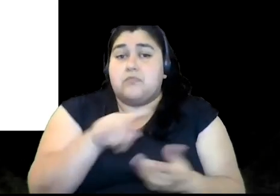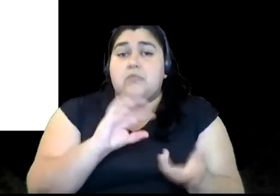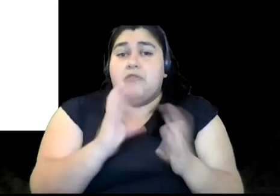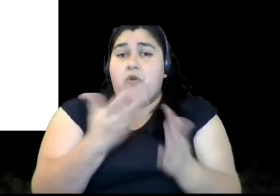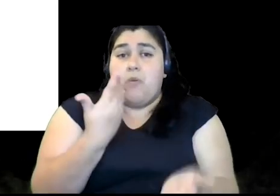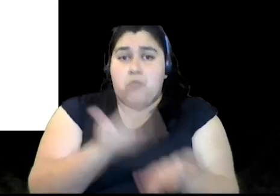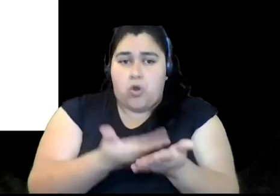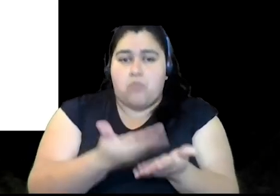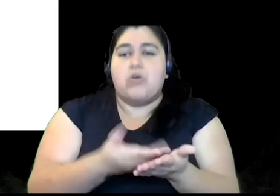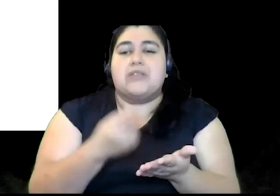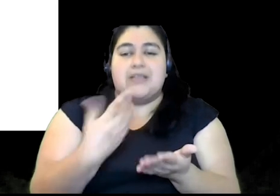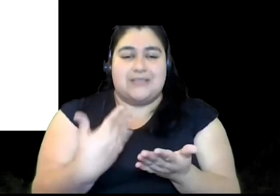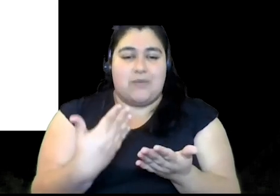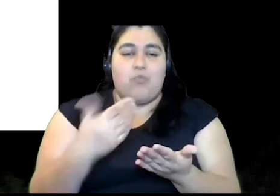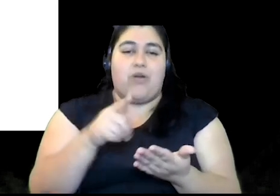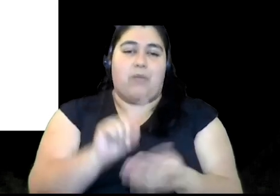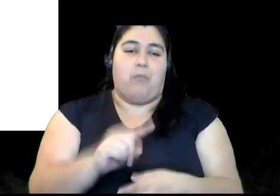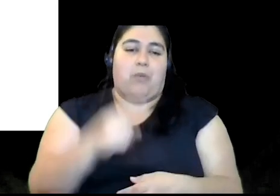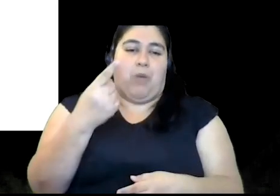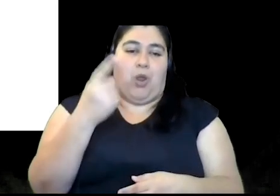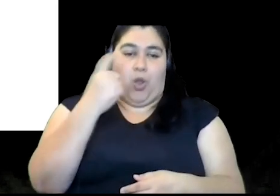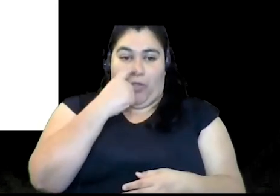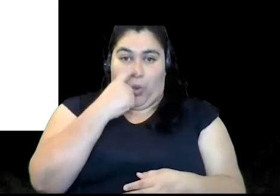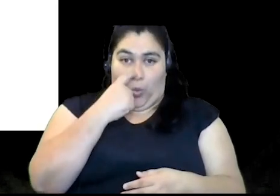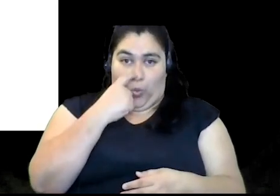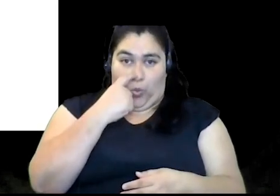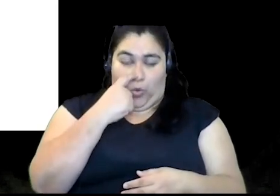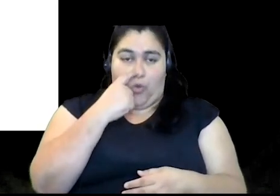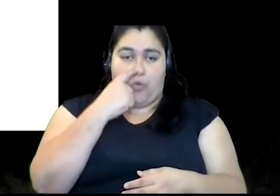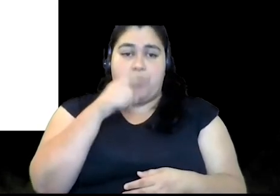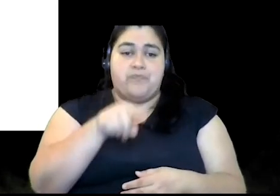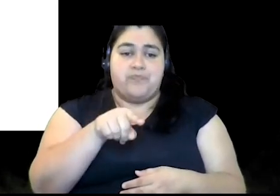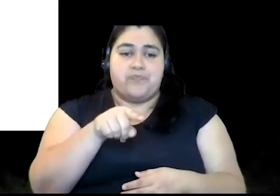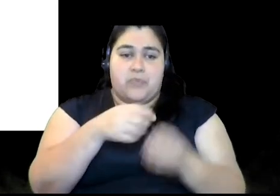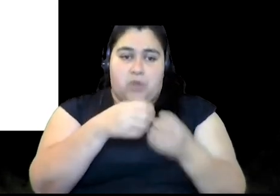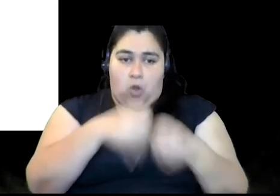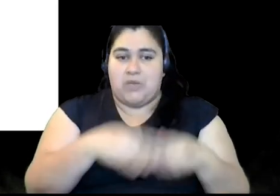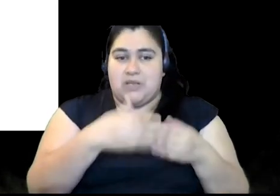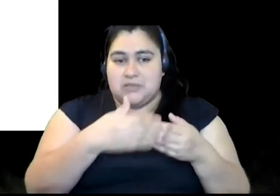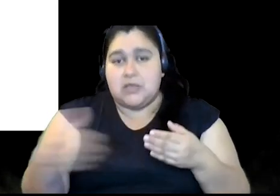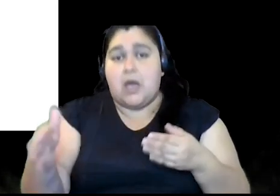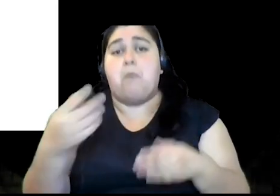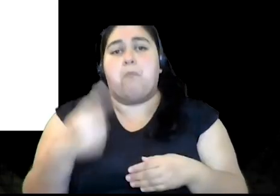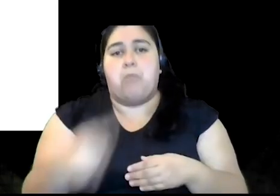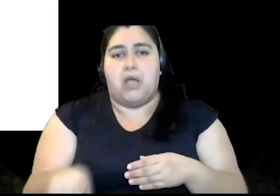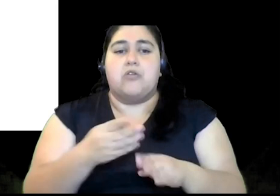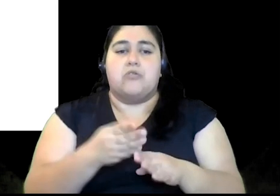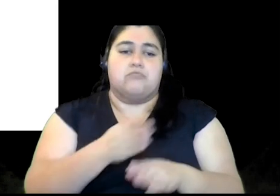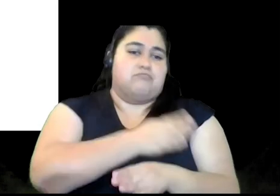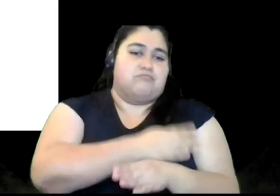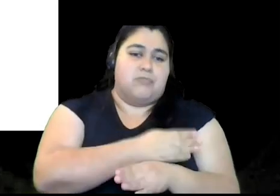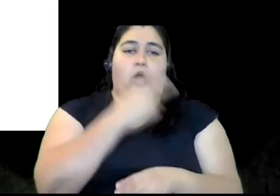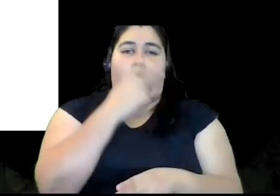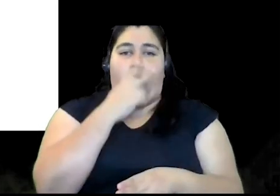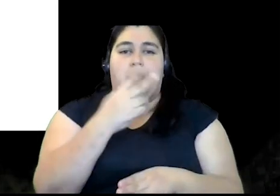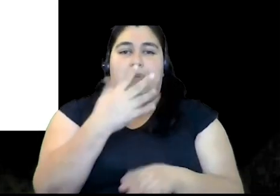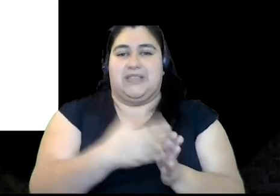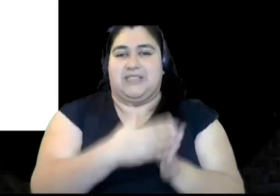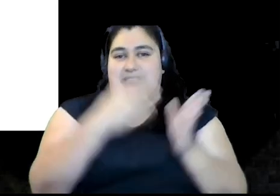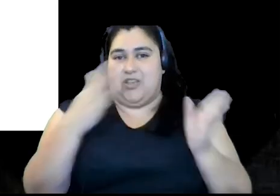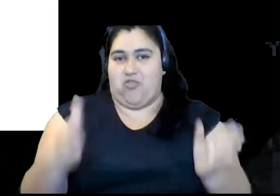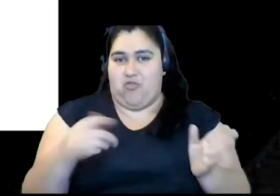opción se va a realizar a partir del 1 de junio, pero es aplicable al periodo